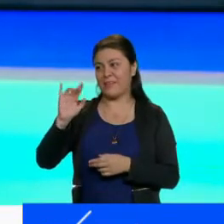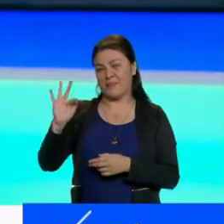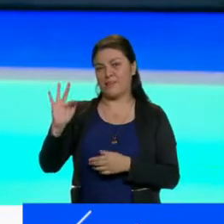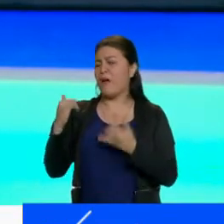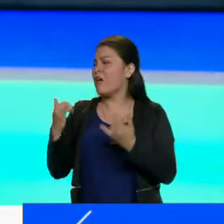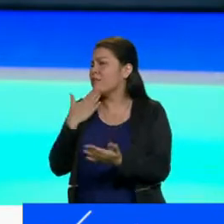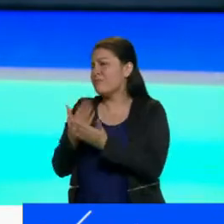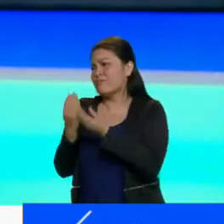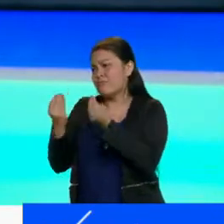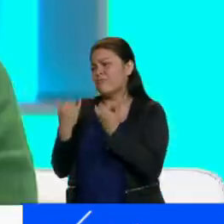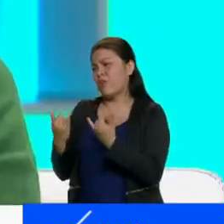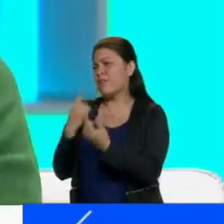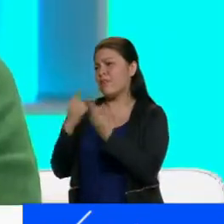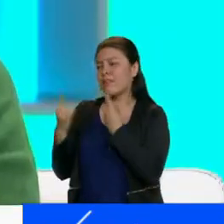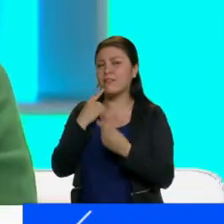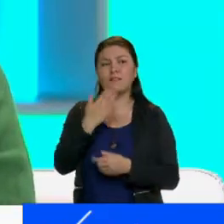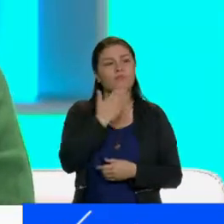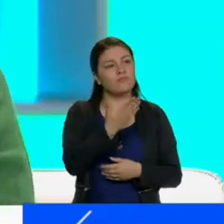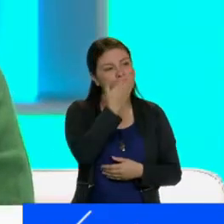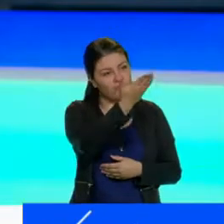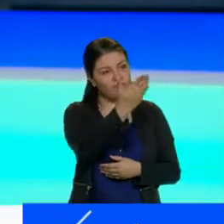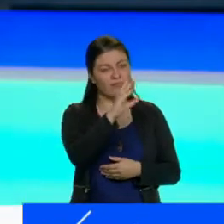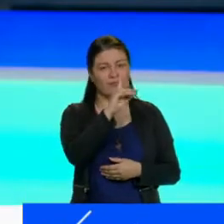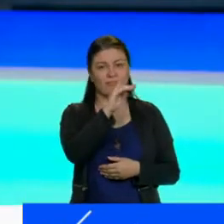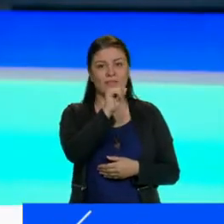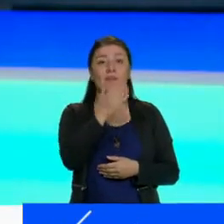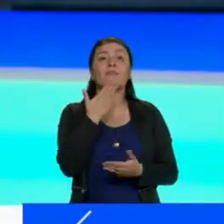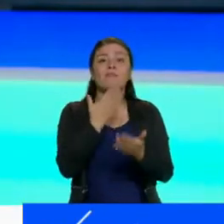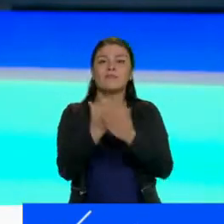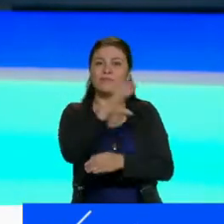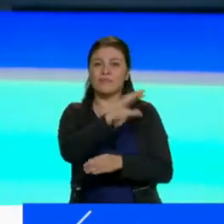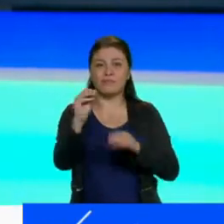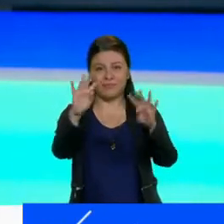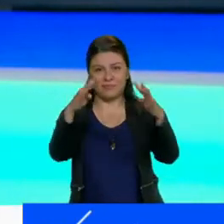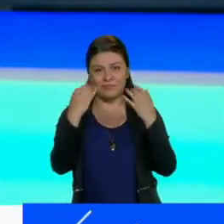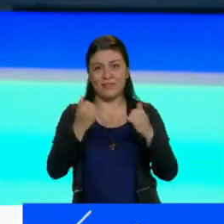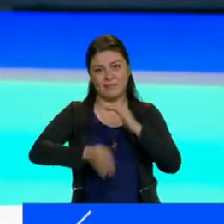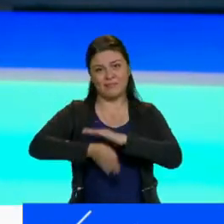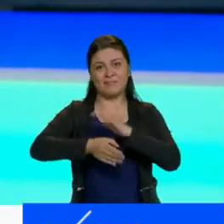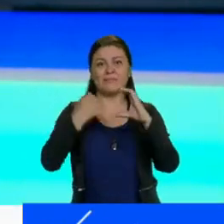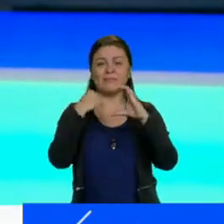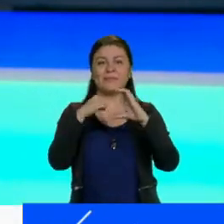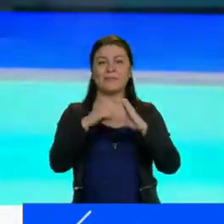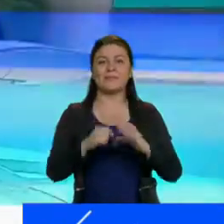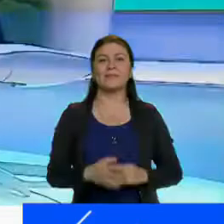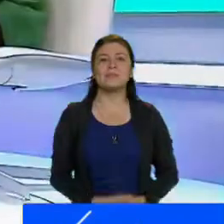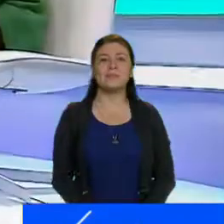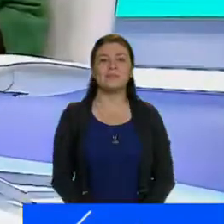gracias por esta conversación. Muchas gracias, Claudia. Bueno, ustedes también, gracias por acompañarnos, sigan con nosotros.